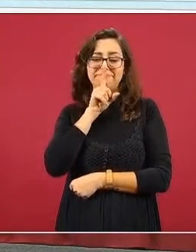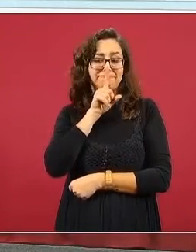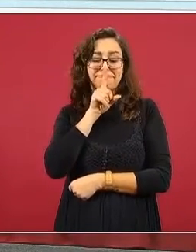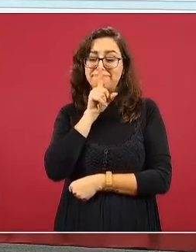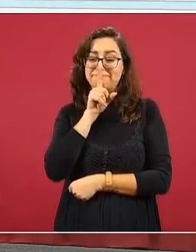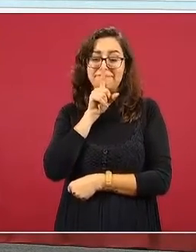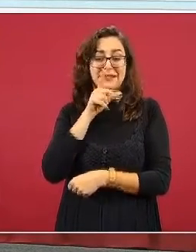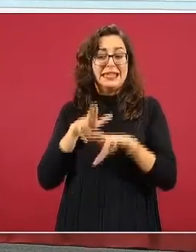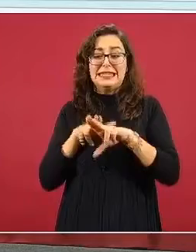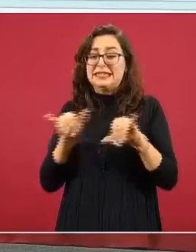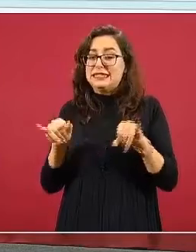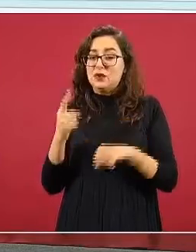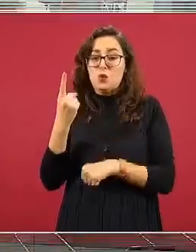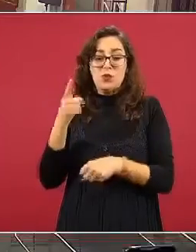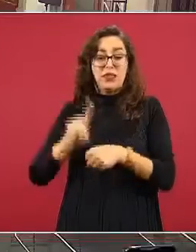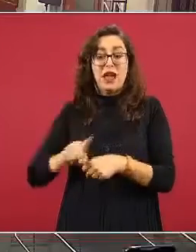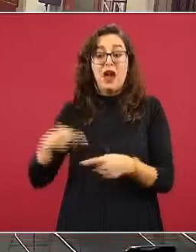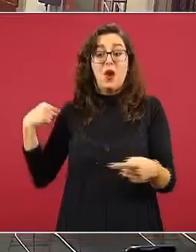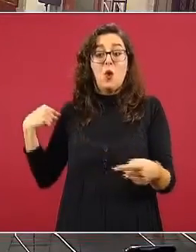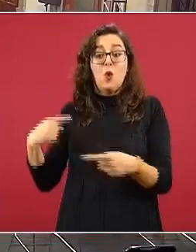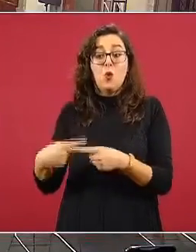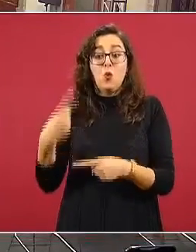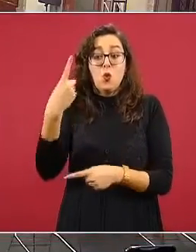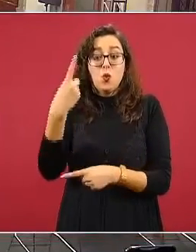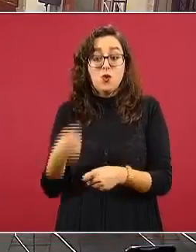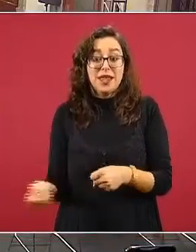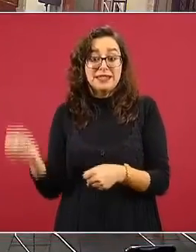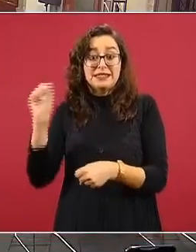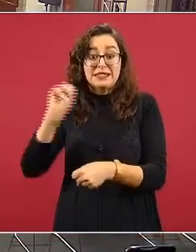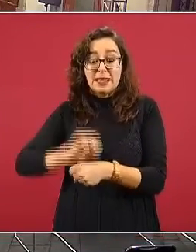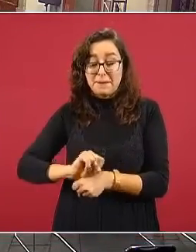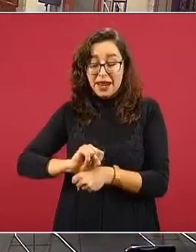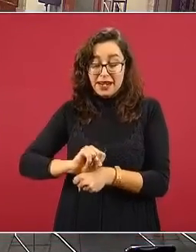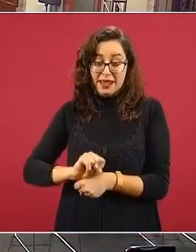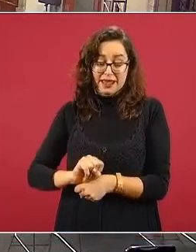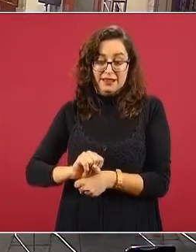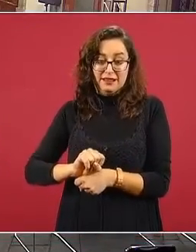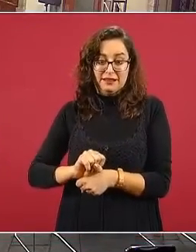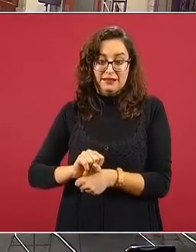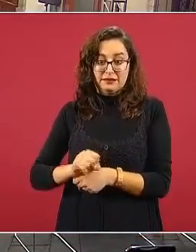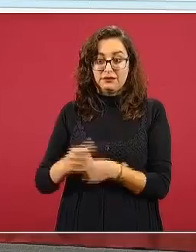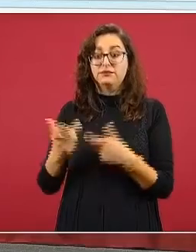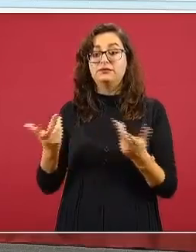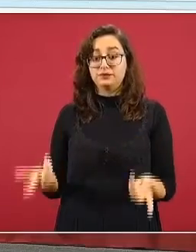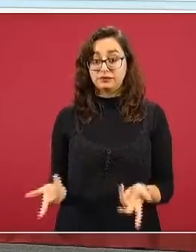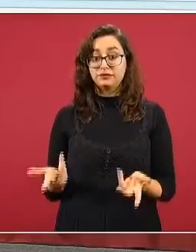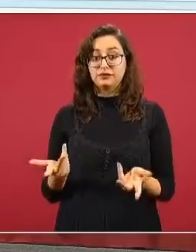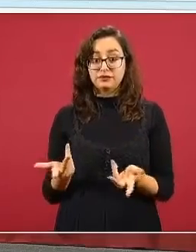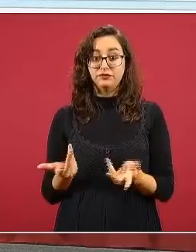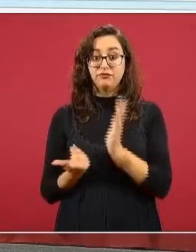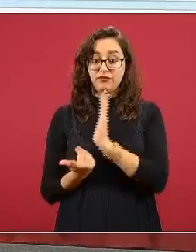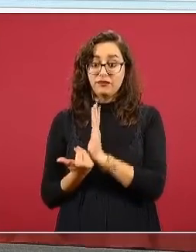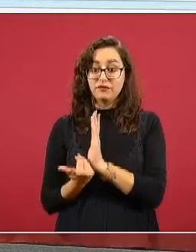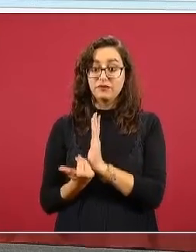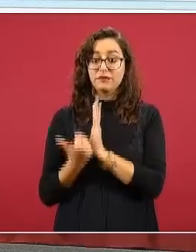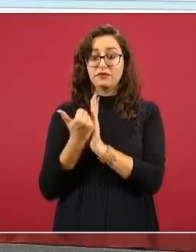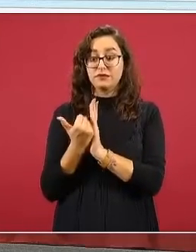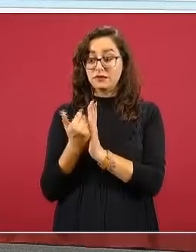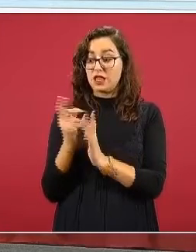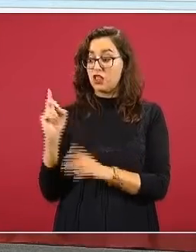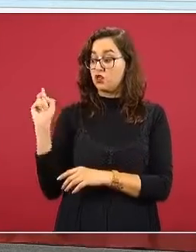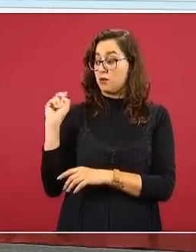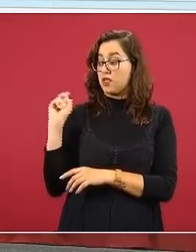25 de noviembre. Estas personas, 500 que están en la semana 48, representan el incremento del